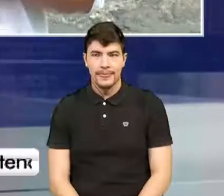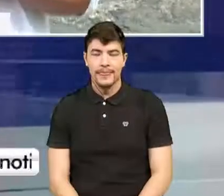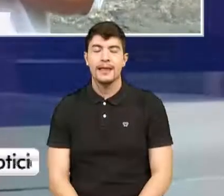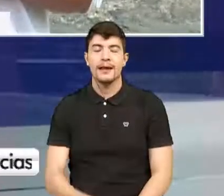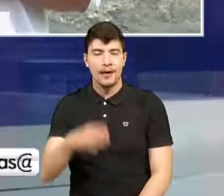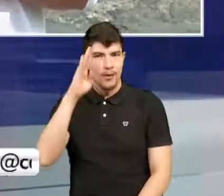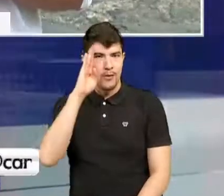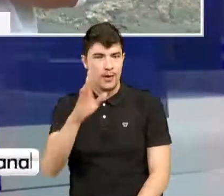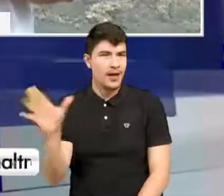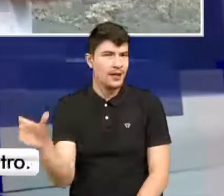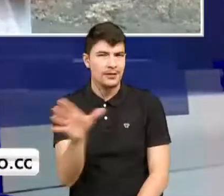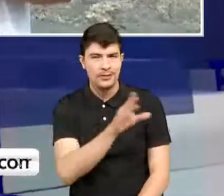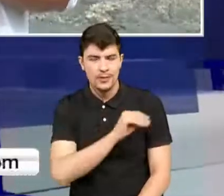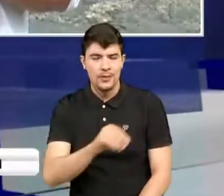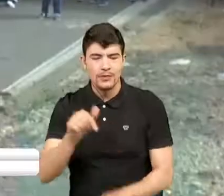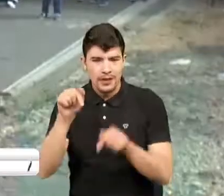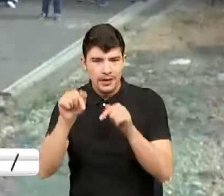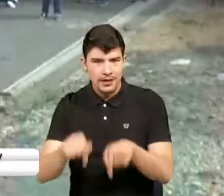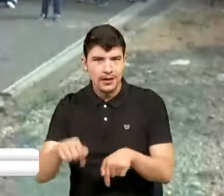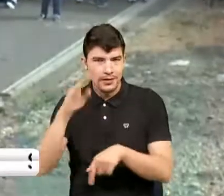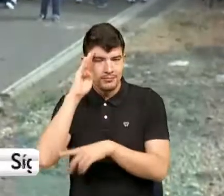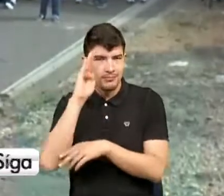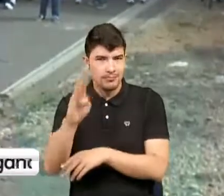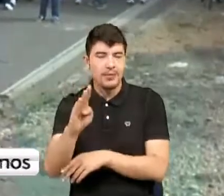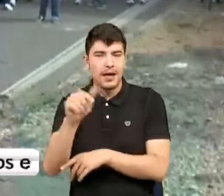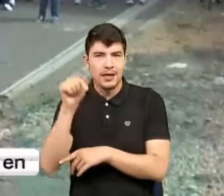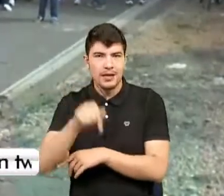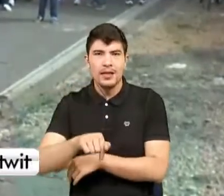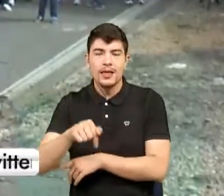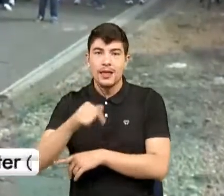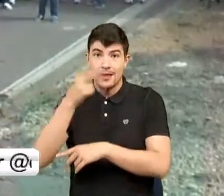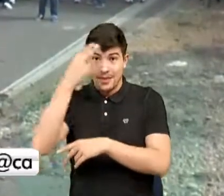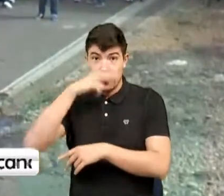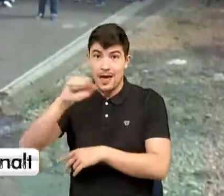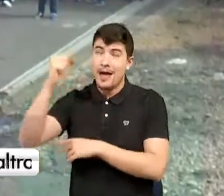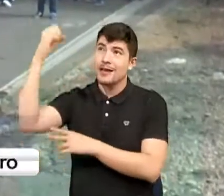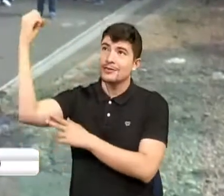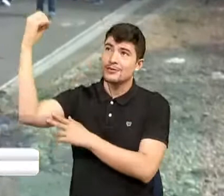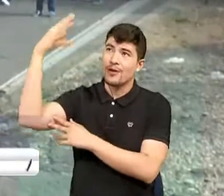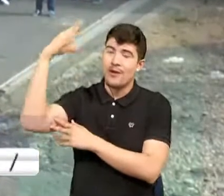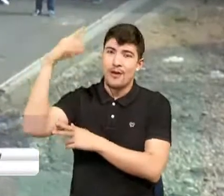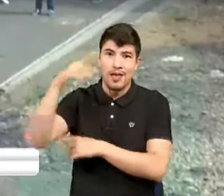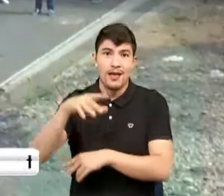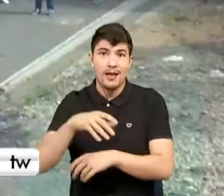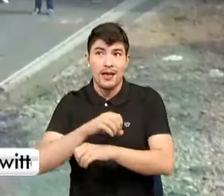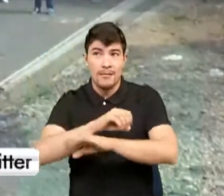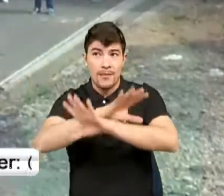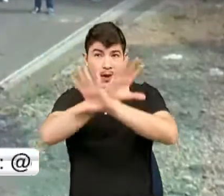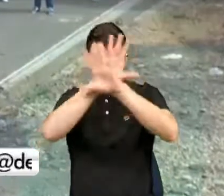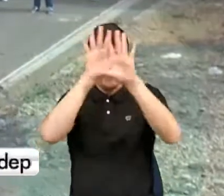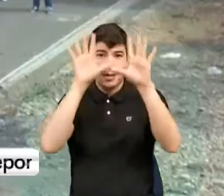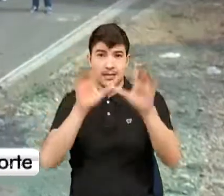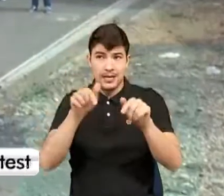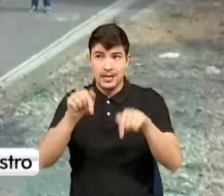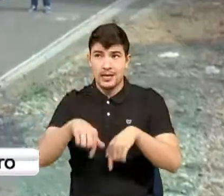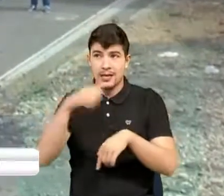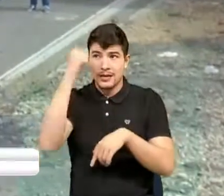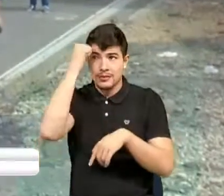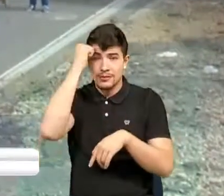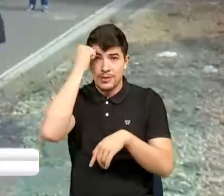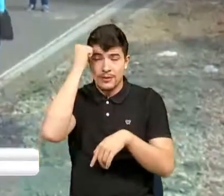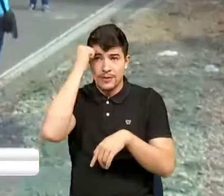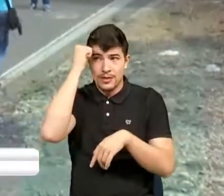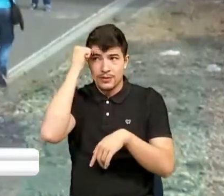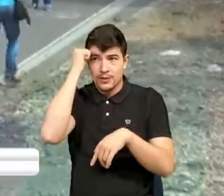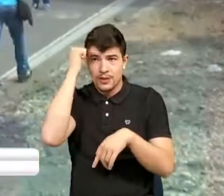Cordial saludo para todos, los saludamos desde la Bella Hija del Sol y les comentamos de que desde tempranas horas de la mañana los docentes de Barranca Bermeja